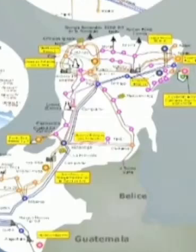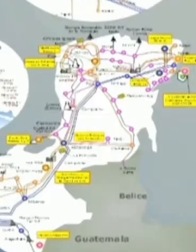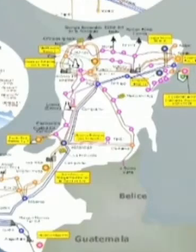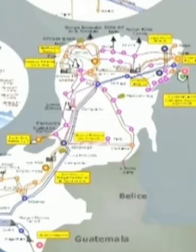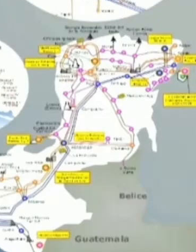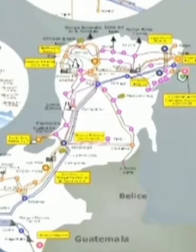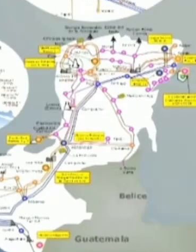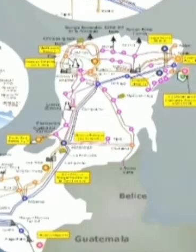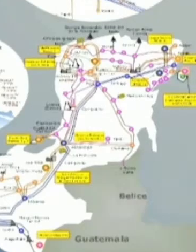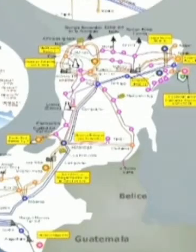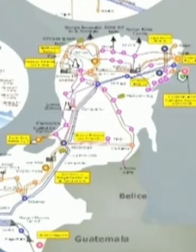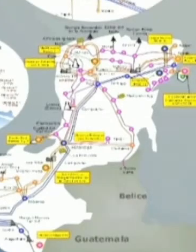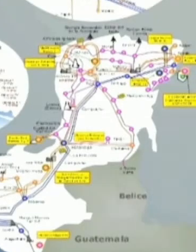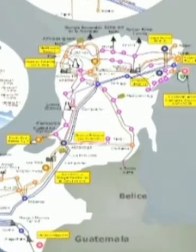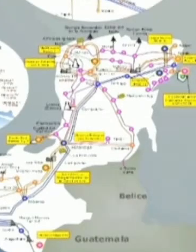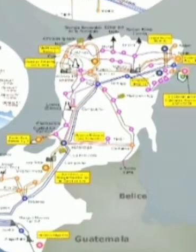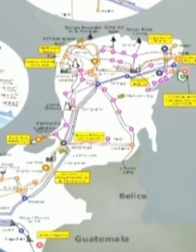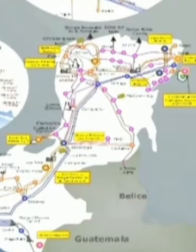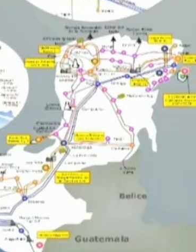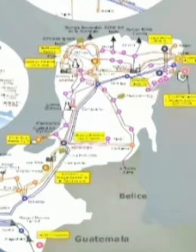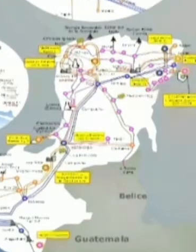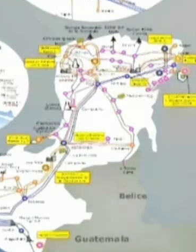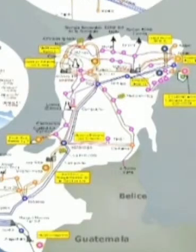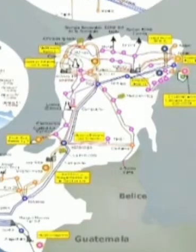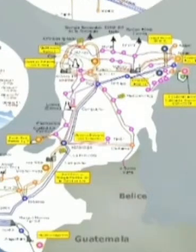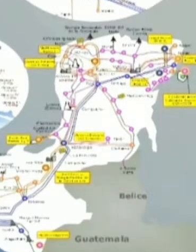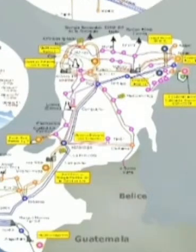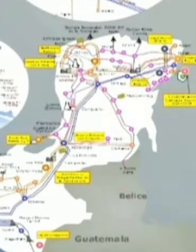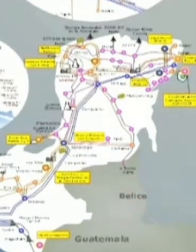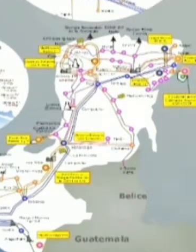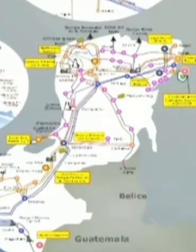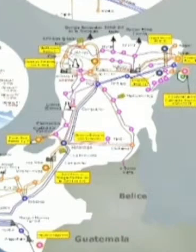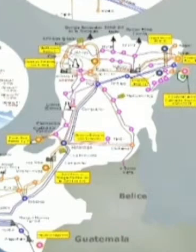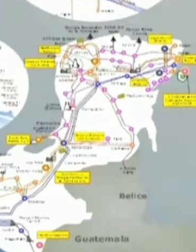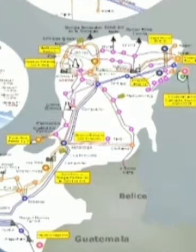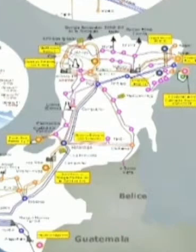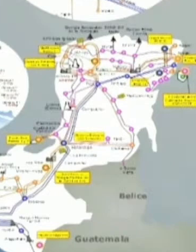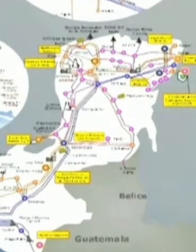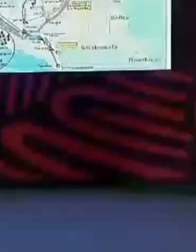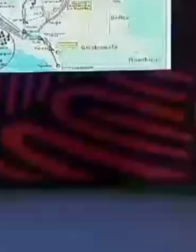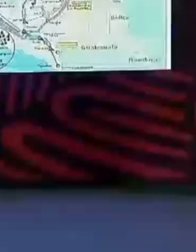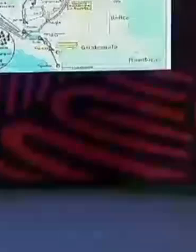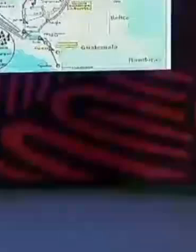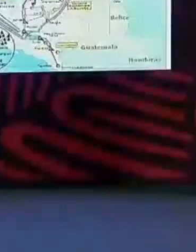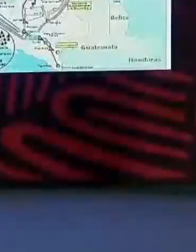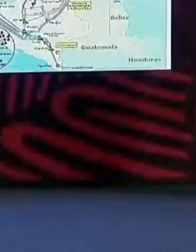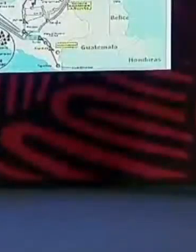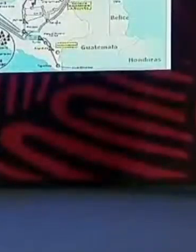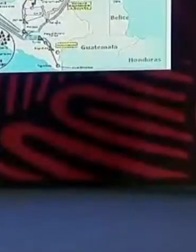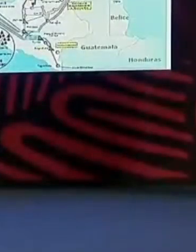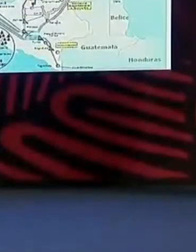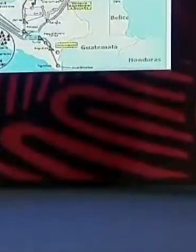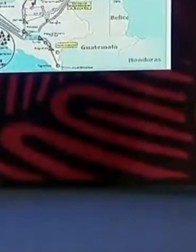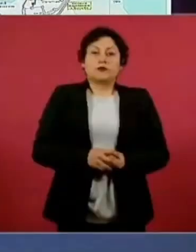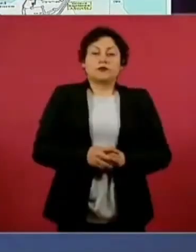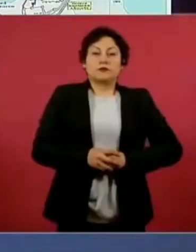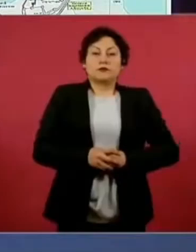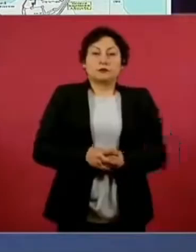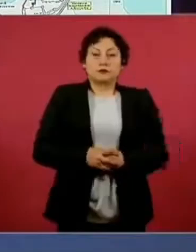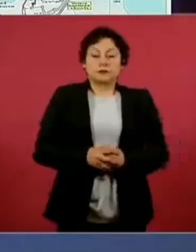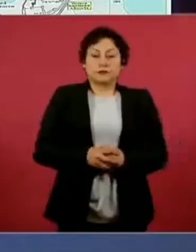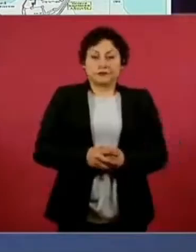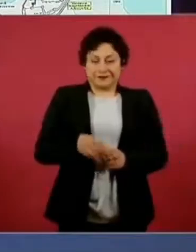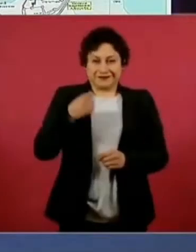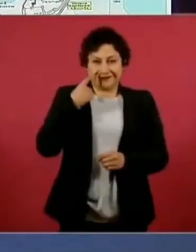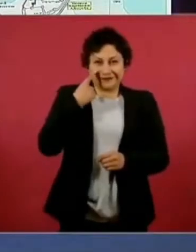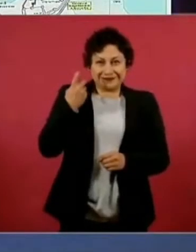ejemplo, la zona de Monterrey, la zona metropolitana de Monterrey, pues tenemos ahí un anillo bastante fuerte,